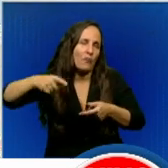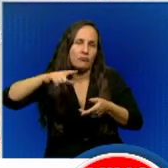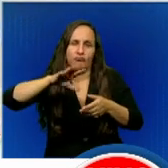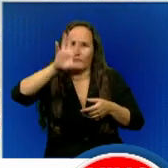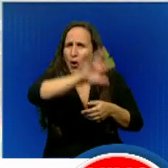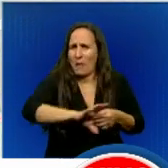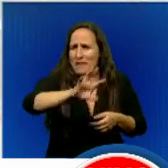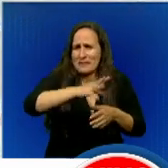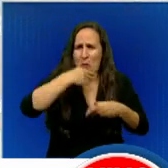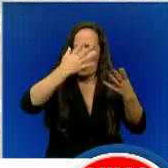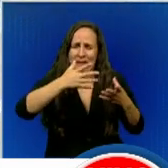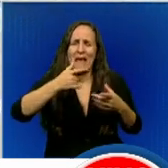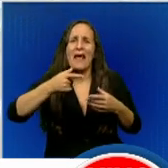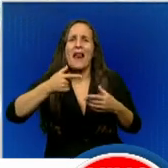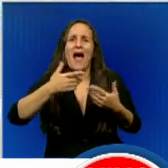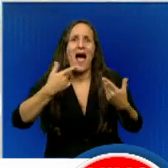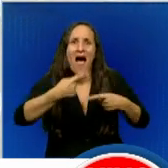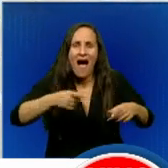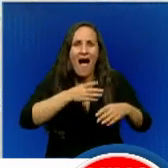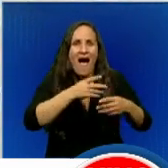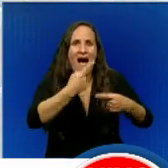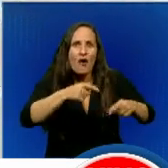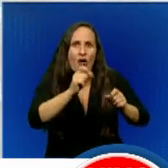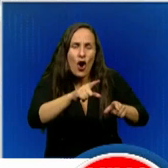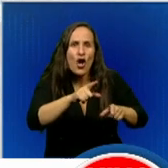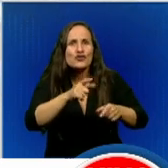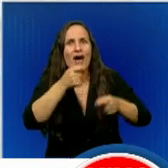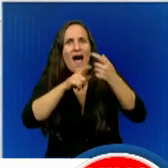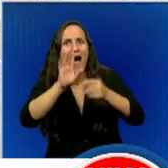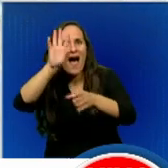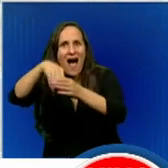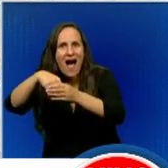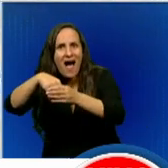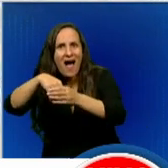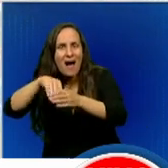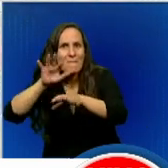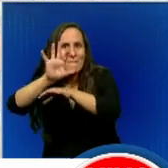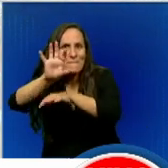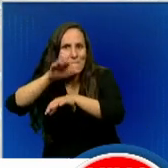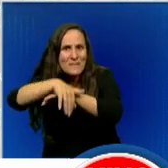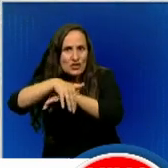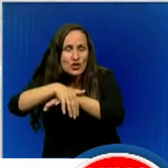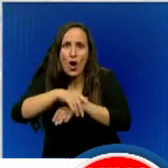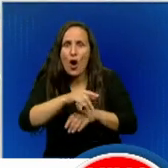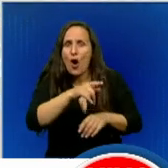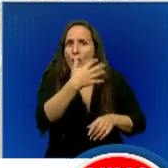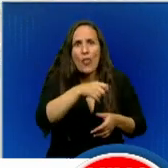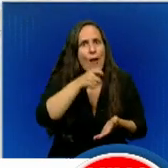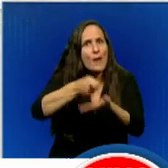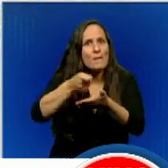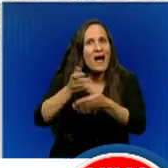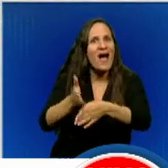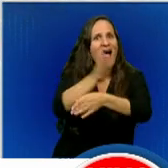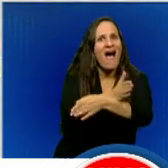país para poder ingresar sus mercaderías a la provincia debe pagar un anticipo en